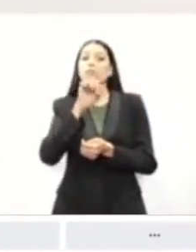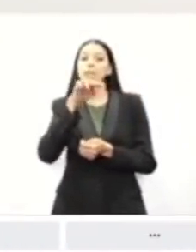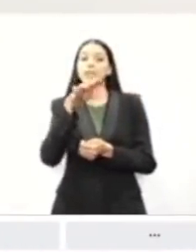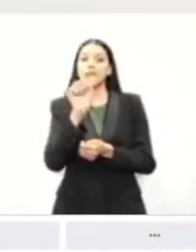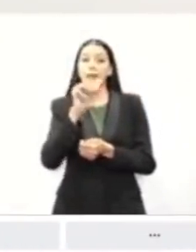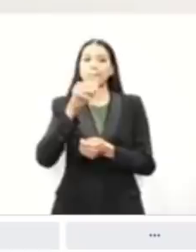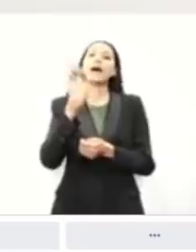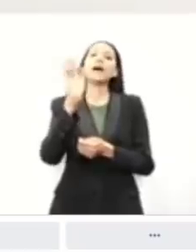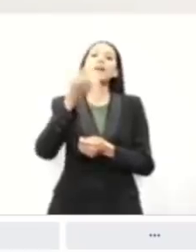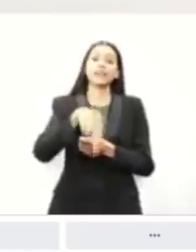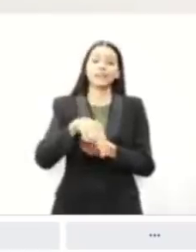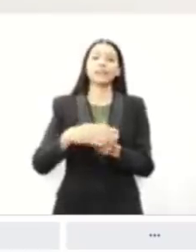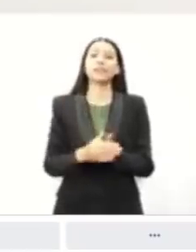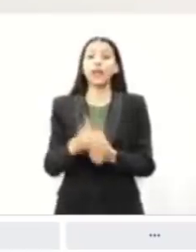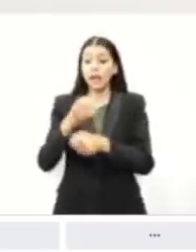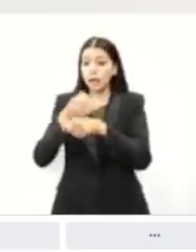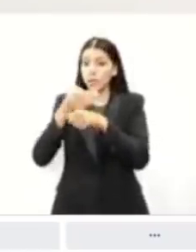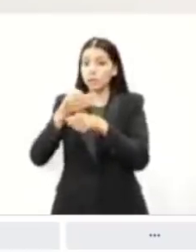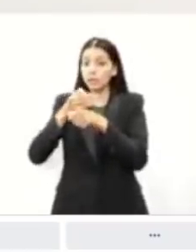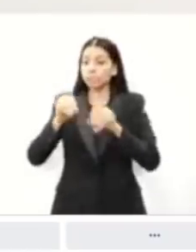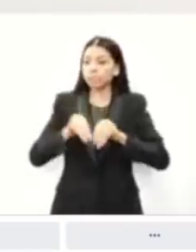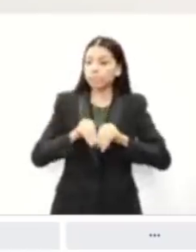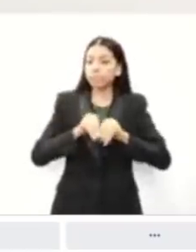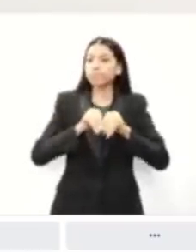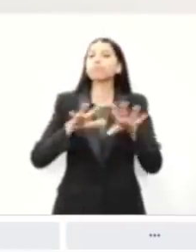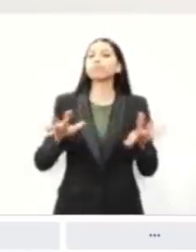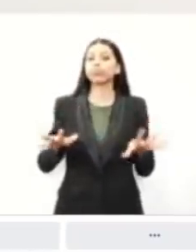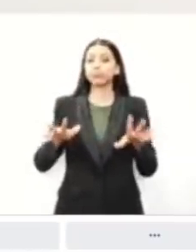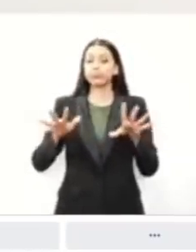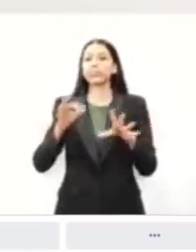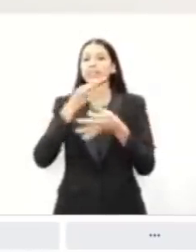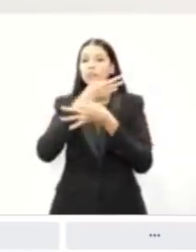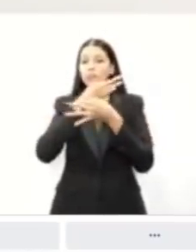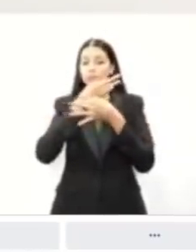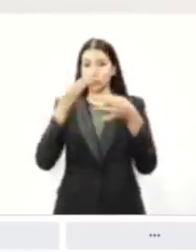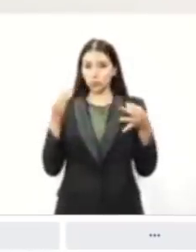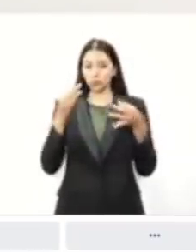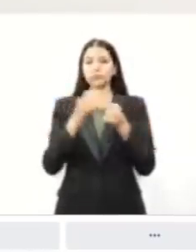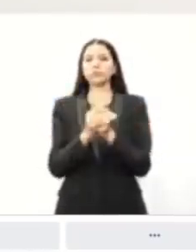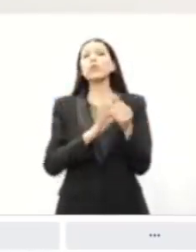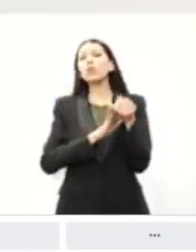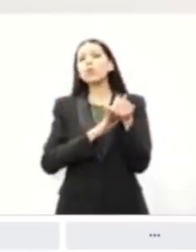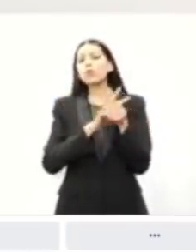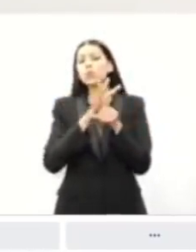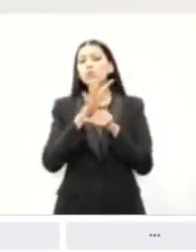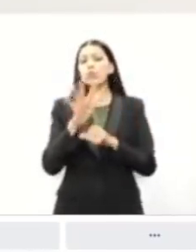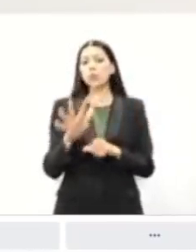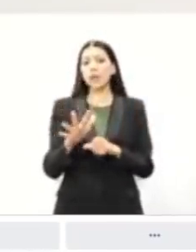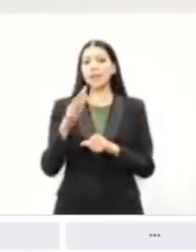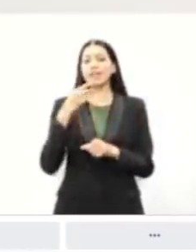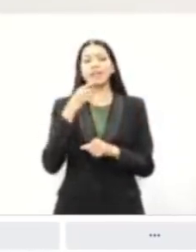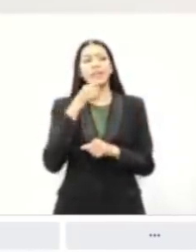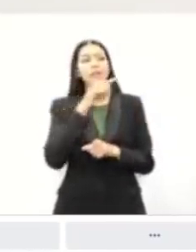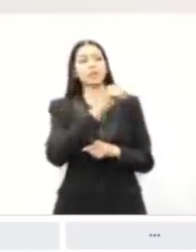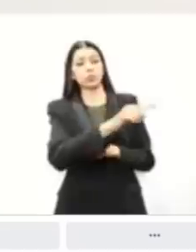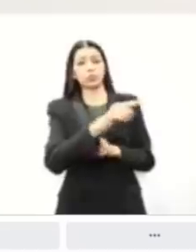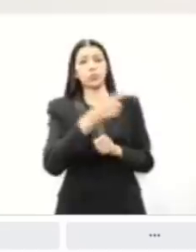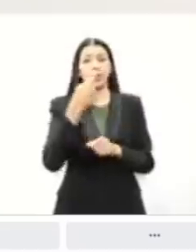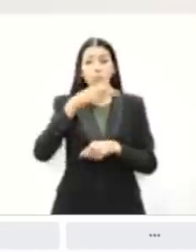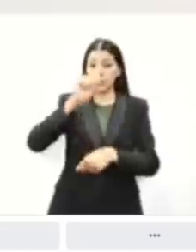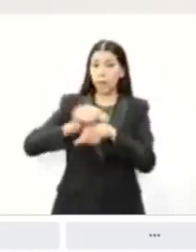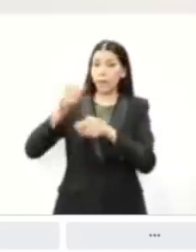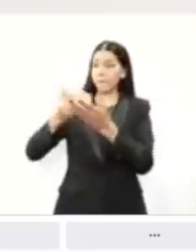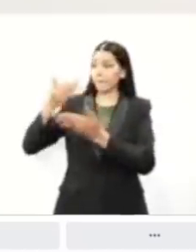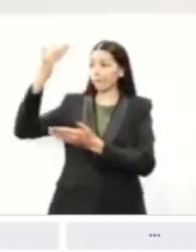compartir alguna información de unas denuncias que se presentaron en el transcurso de la semana